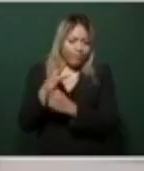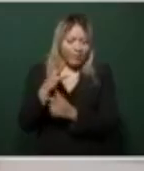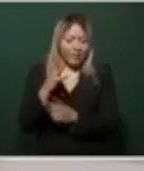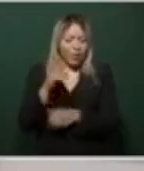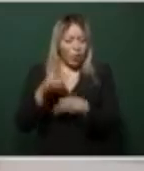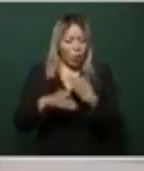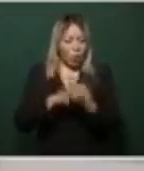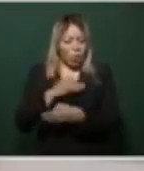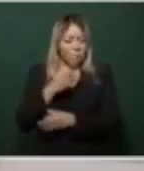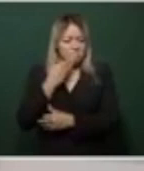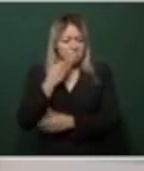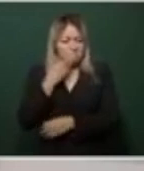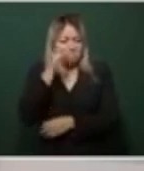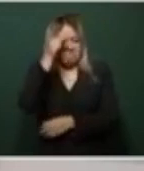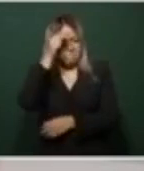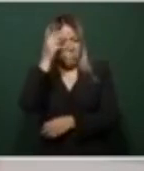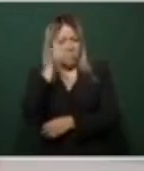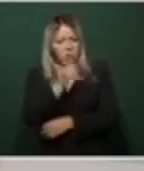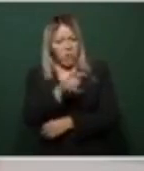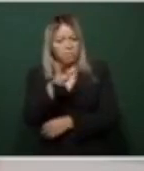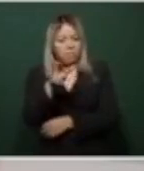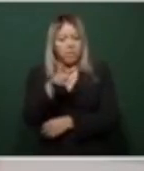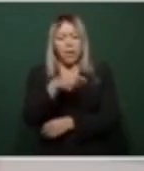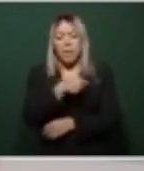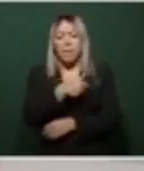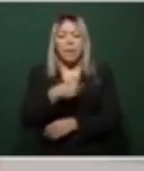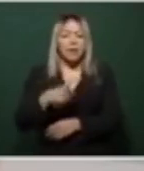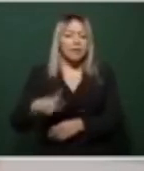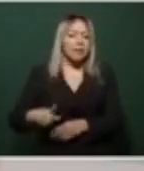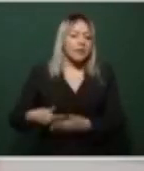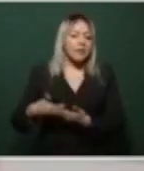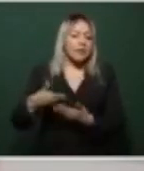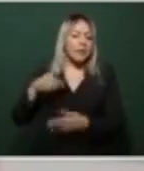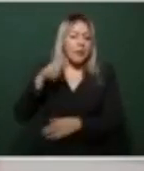sabia del presidente Juárez: